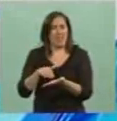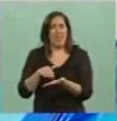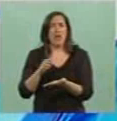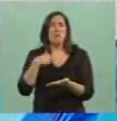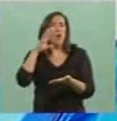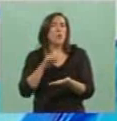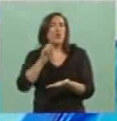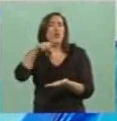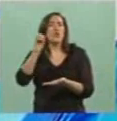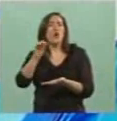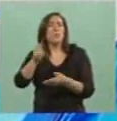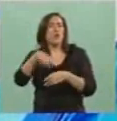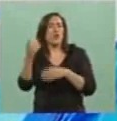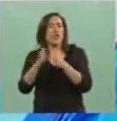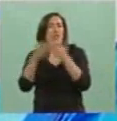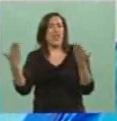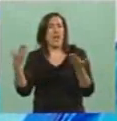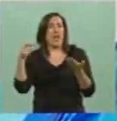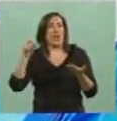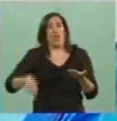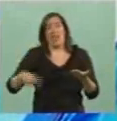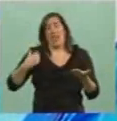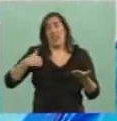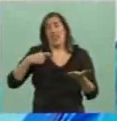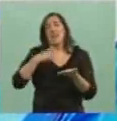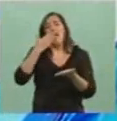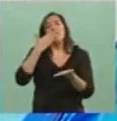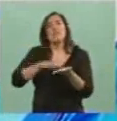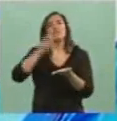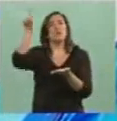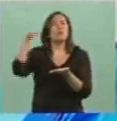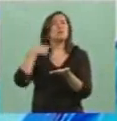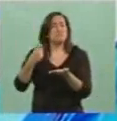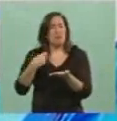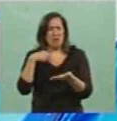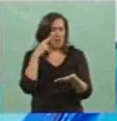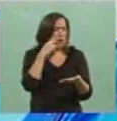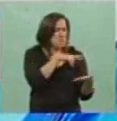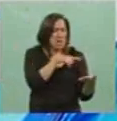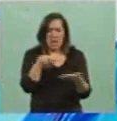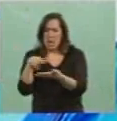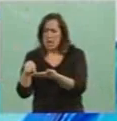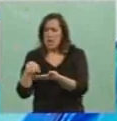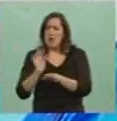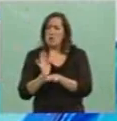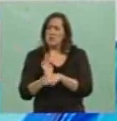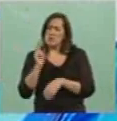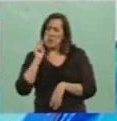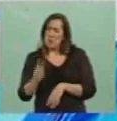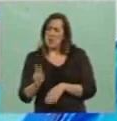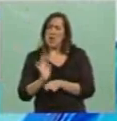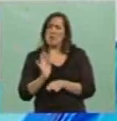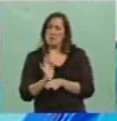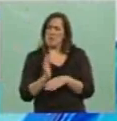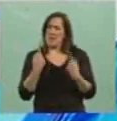Tribuna de Doctrina, no sé cómo es, de acá de la Nación Argentina. Y me llamó la atención que lo vieran como un retaseo de